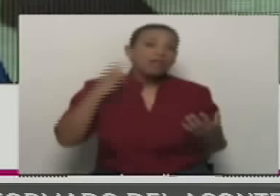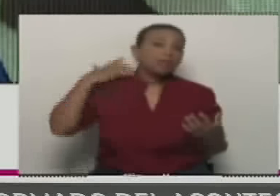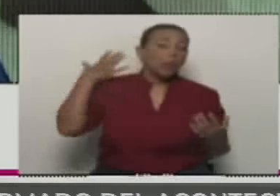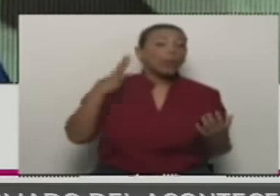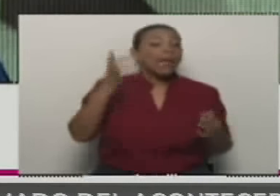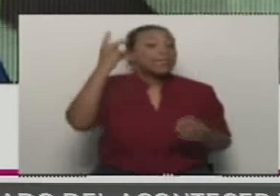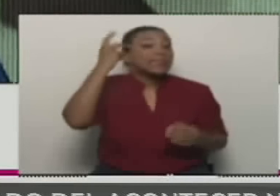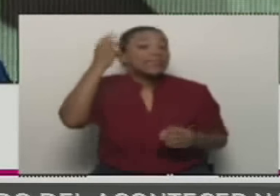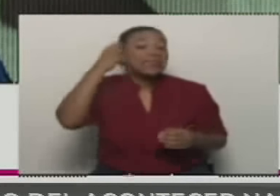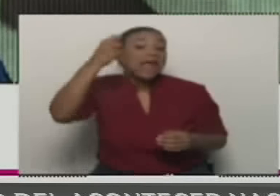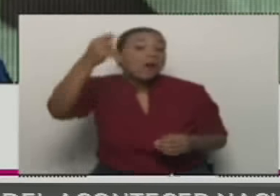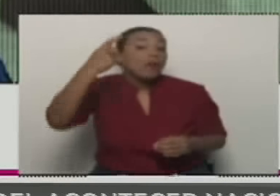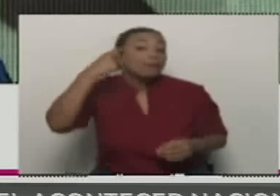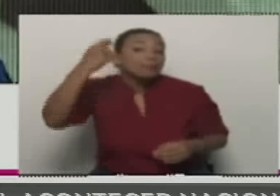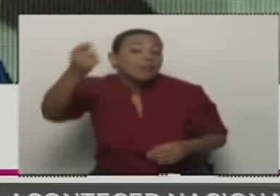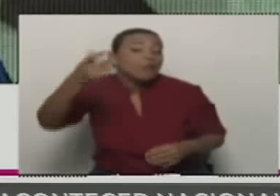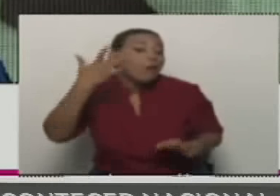sencillamente